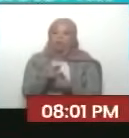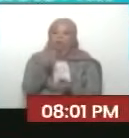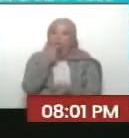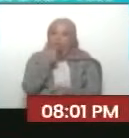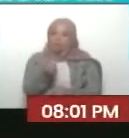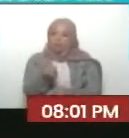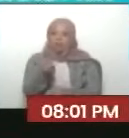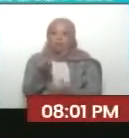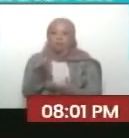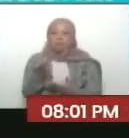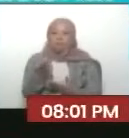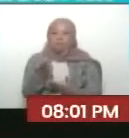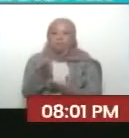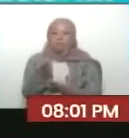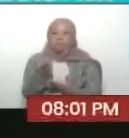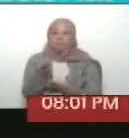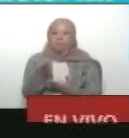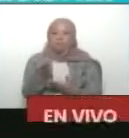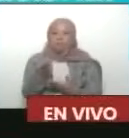eficaz,